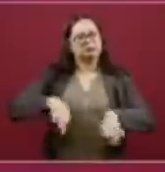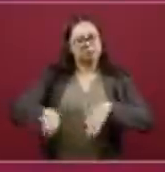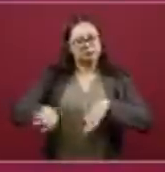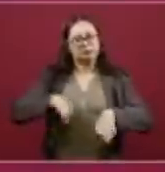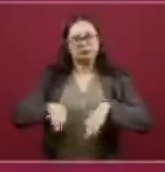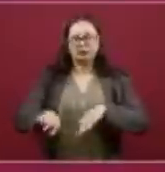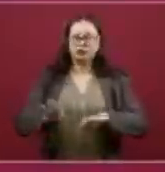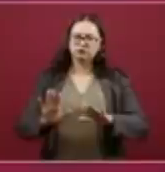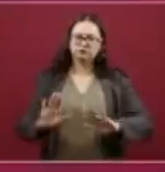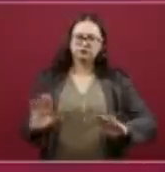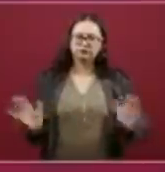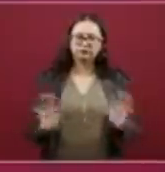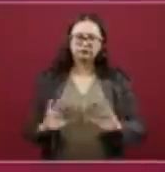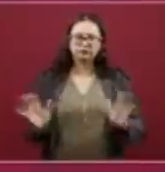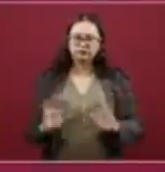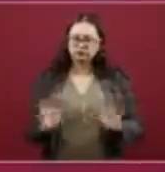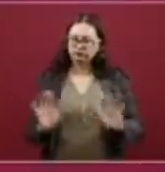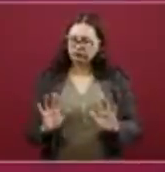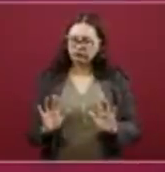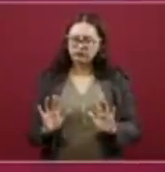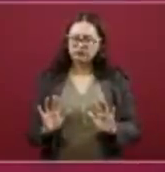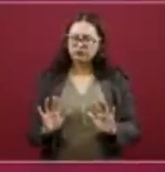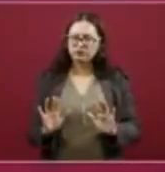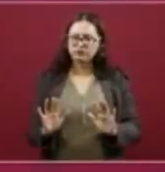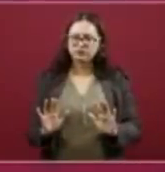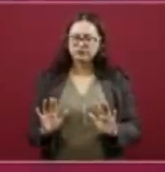y garantizar